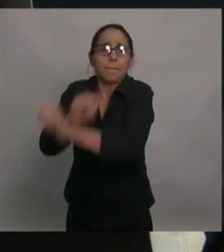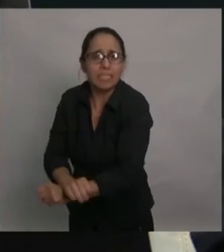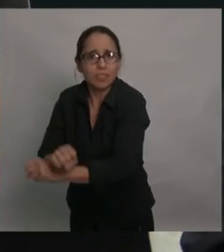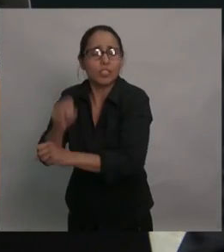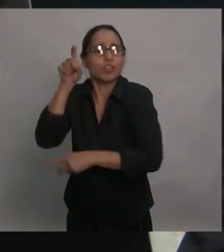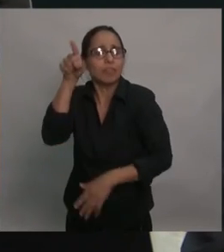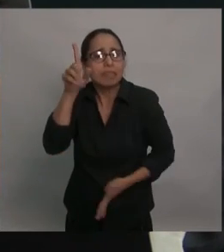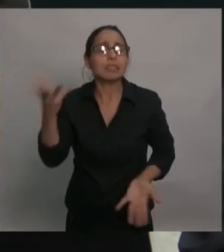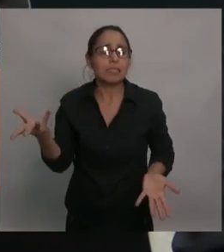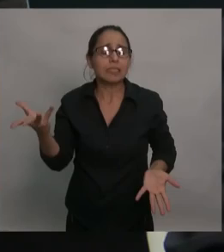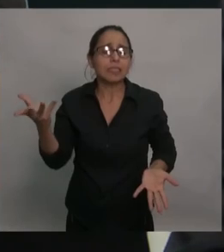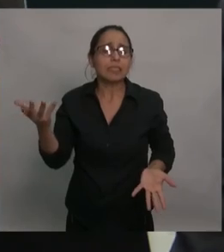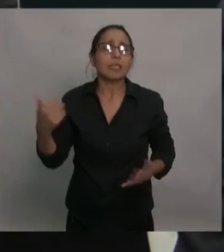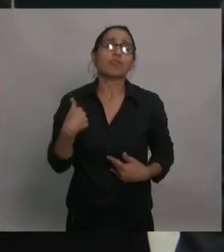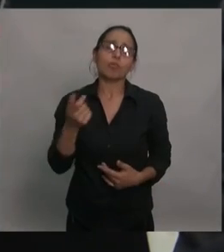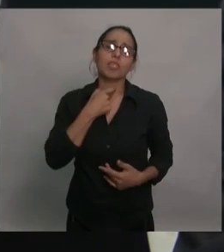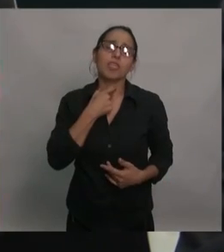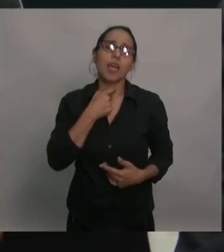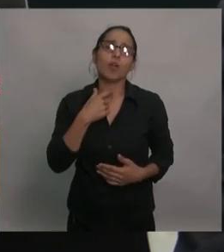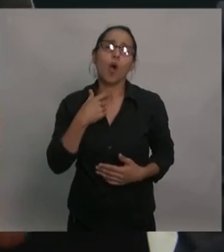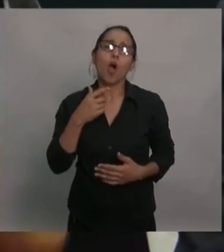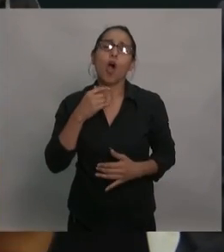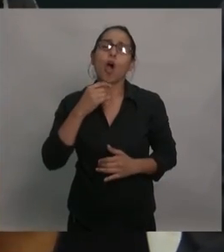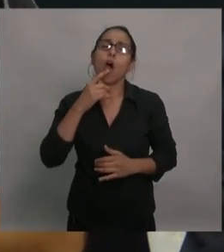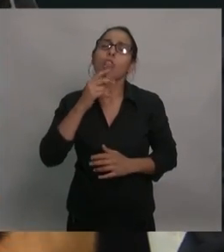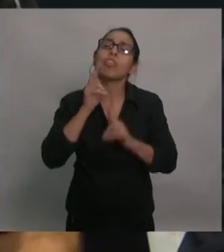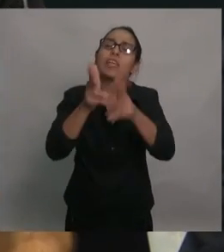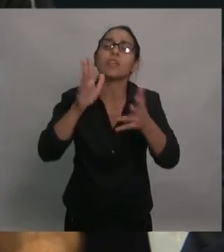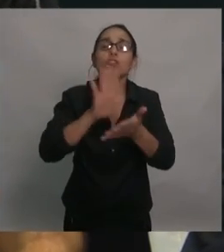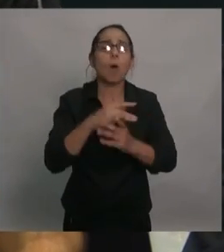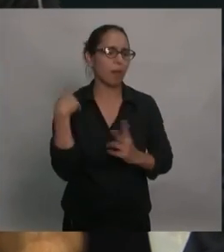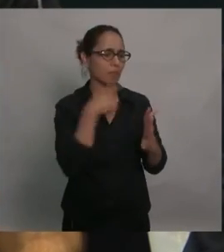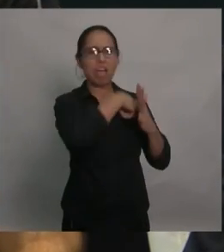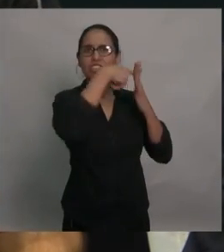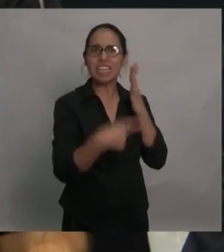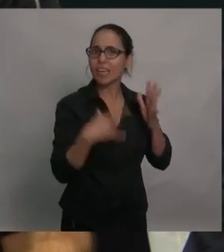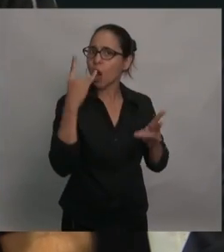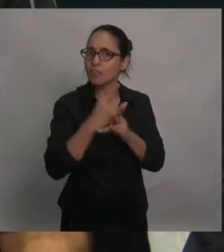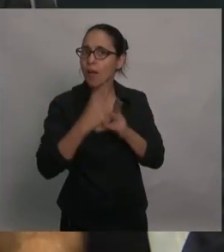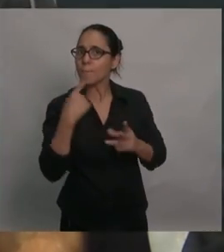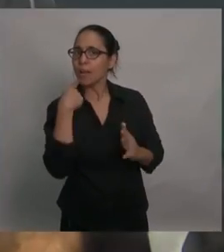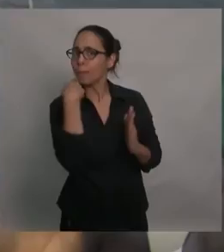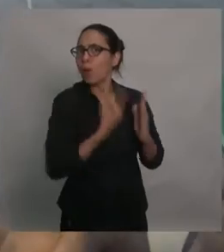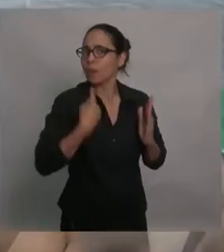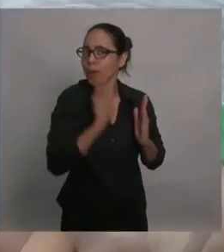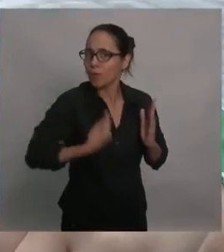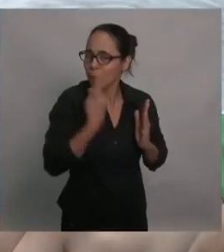Y yo les quiero hacer referencia a la pregunta más común que recibíamos nosotros los cinco en las prisiones de Estados